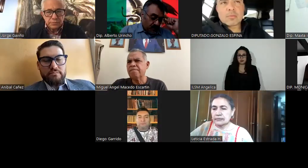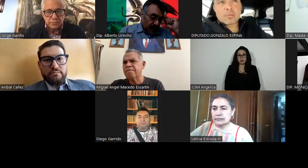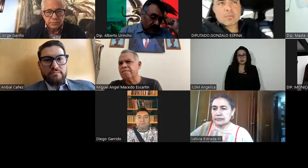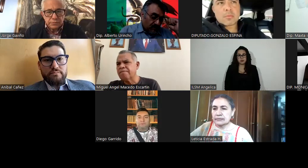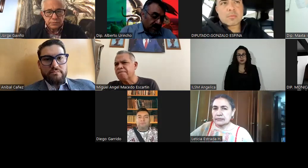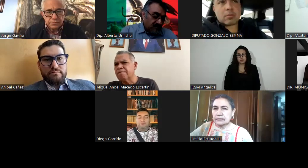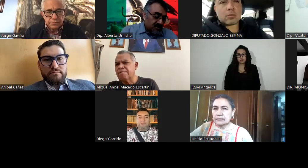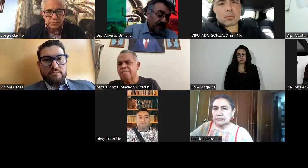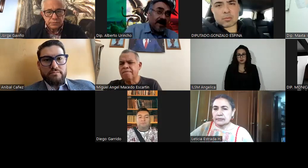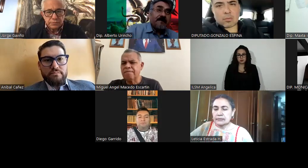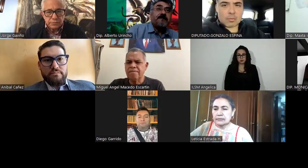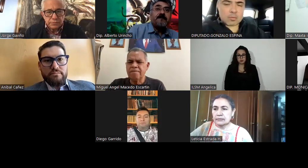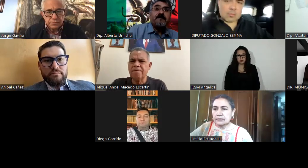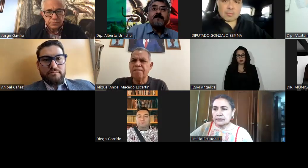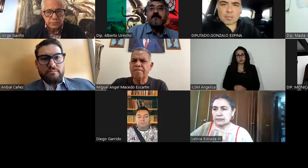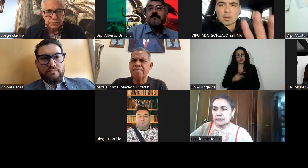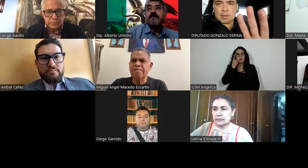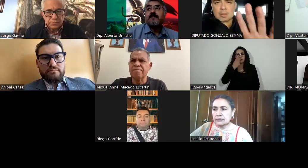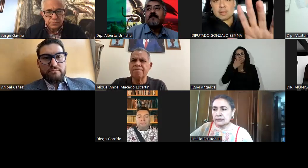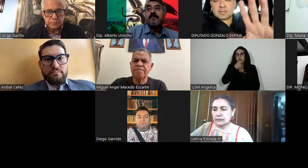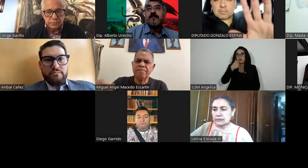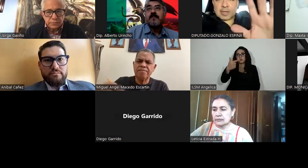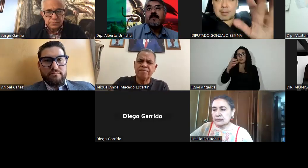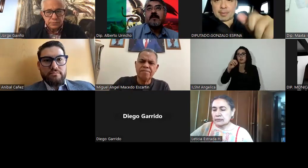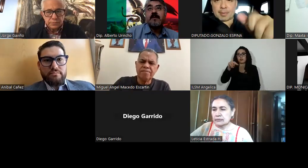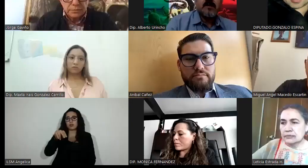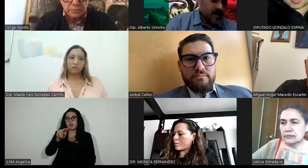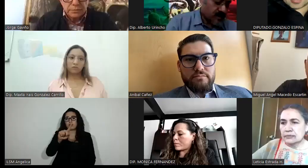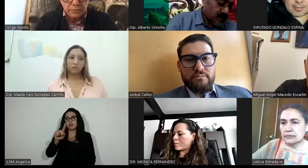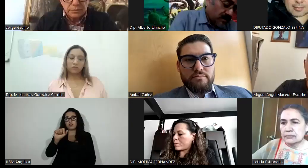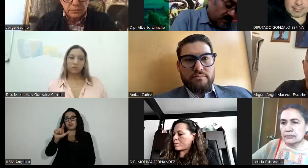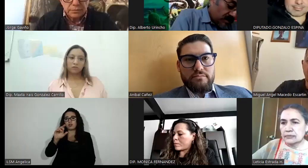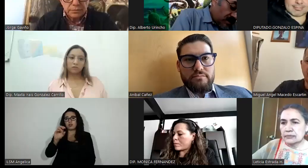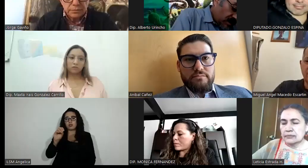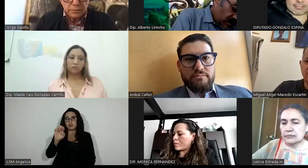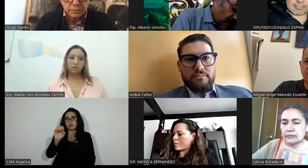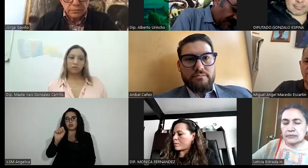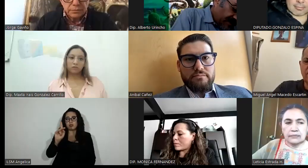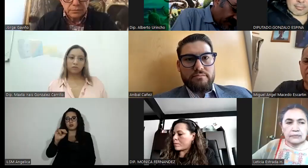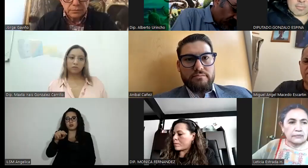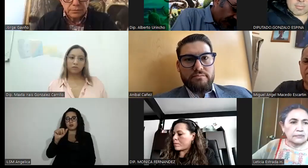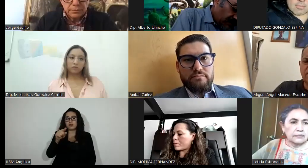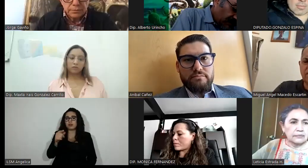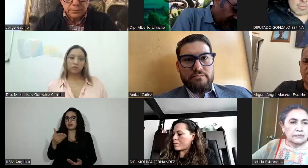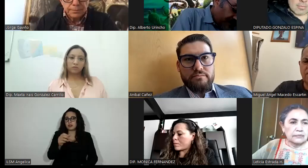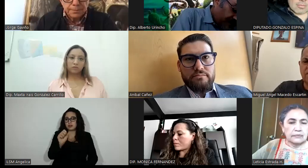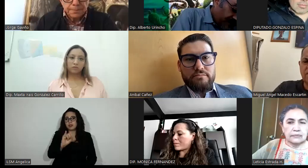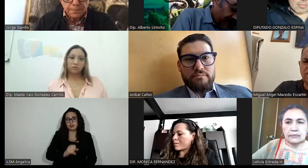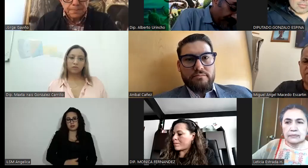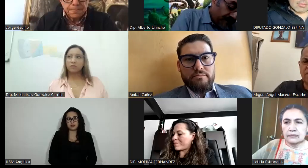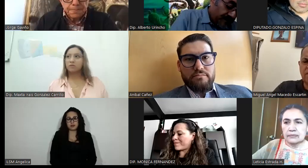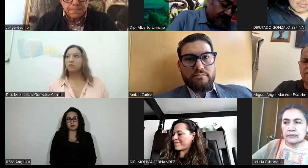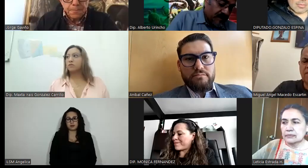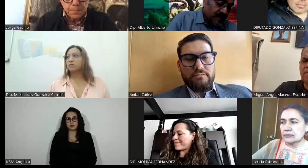Diputado Gonzalo Espina. Espina, presente. Gracias, diputado.